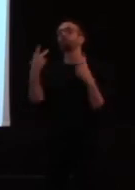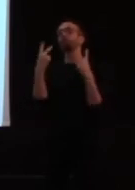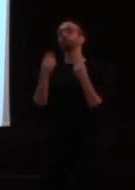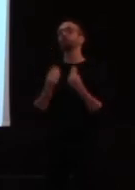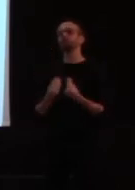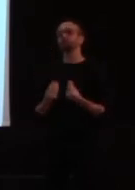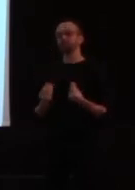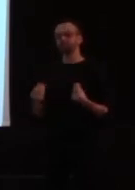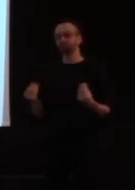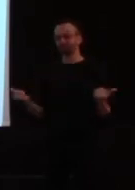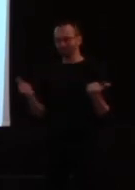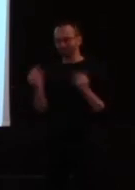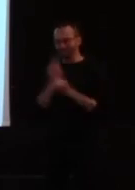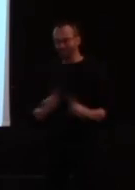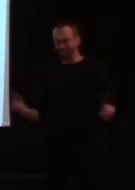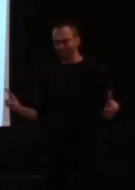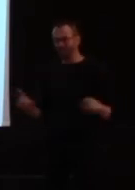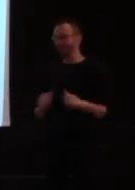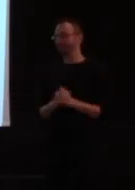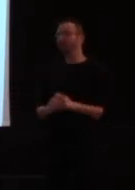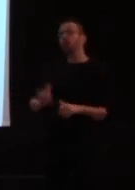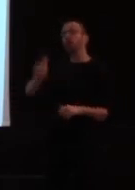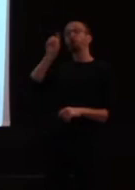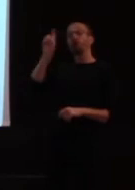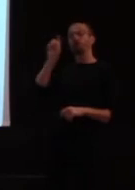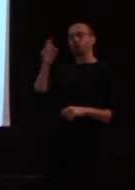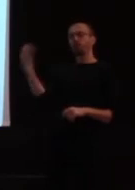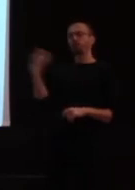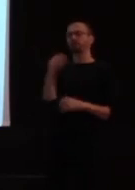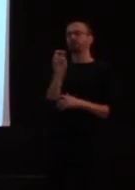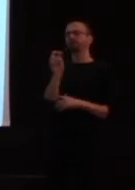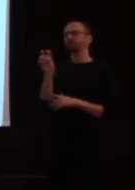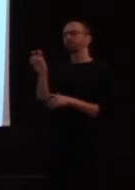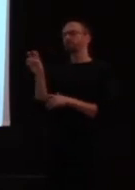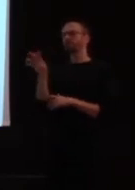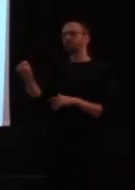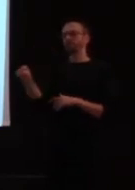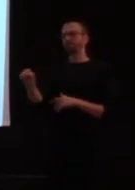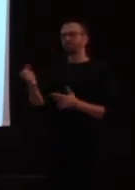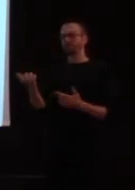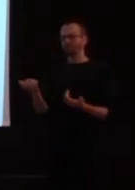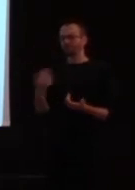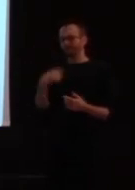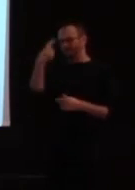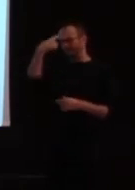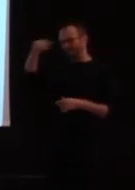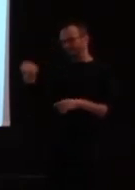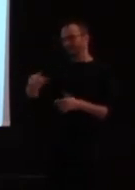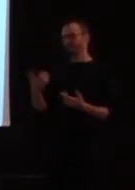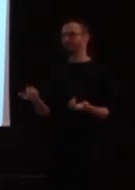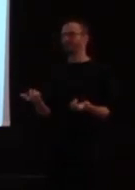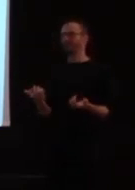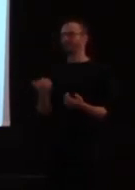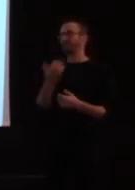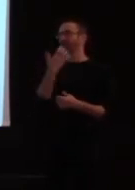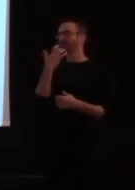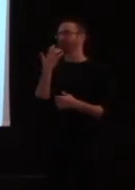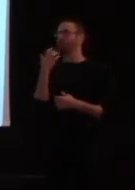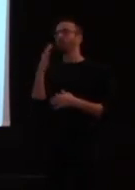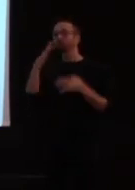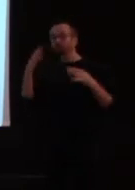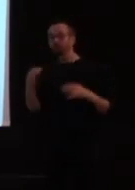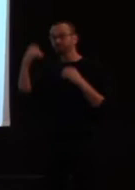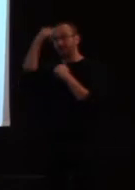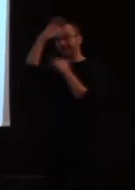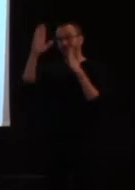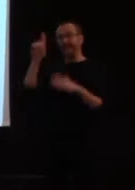Claro, no se nota, pero claro, uno tiene que saber leer el contexto y saber ver si realmente hay una atención focalizada o